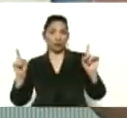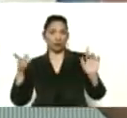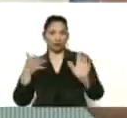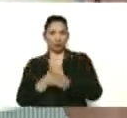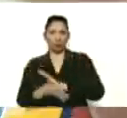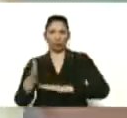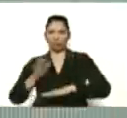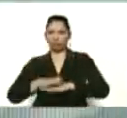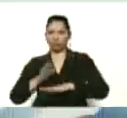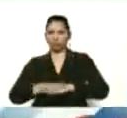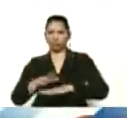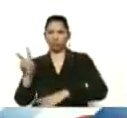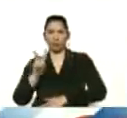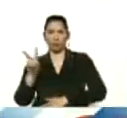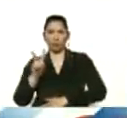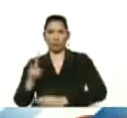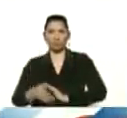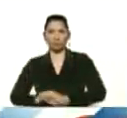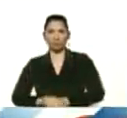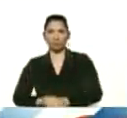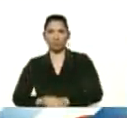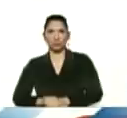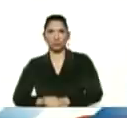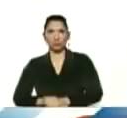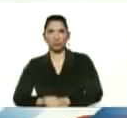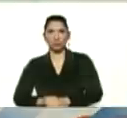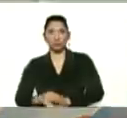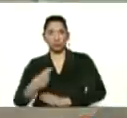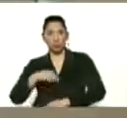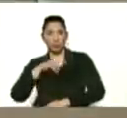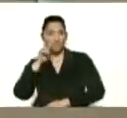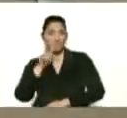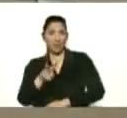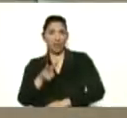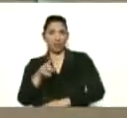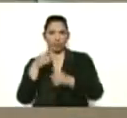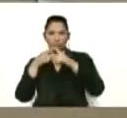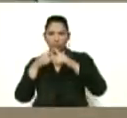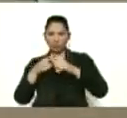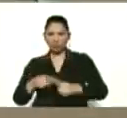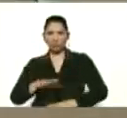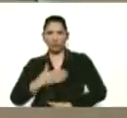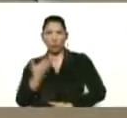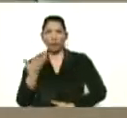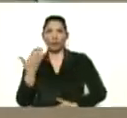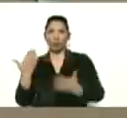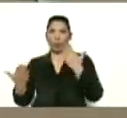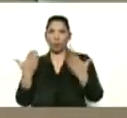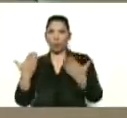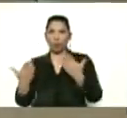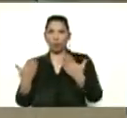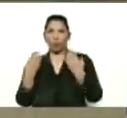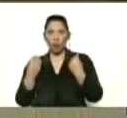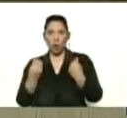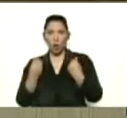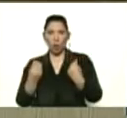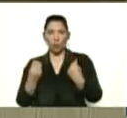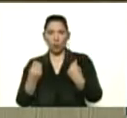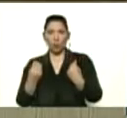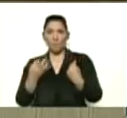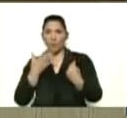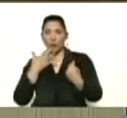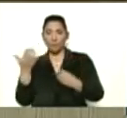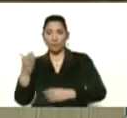a Venezuela. Y si vemos cifras que se puedan comparar, como es el caso de la